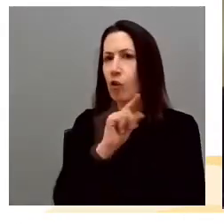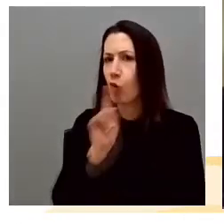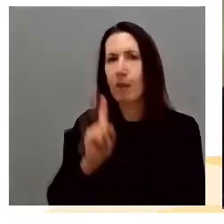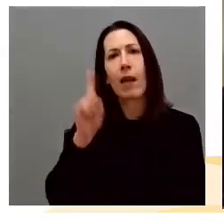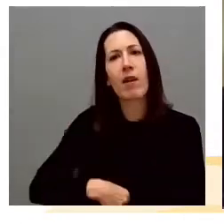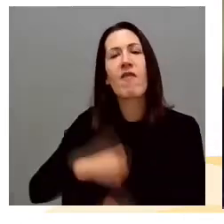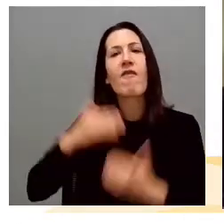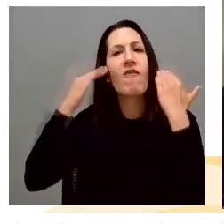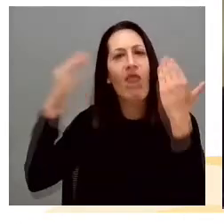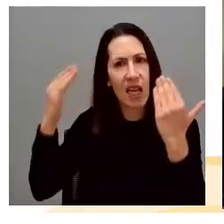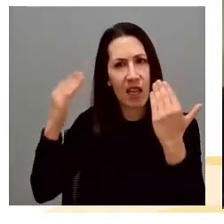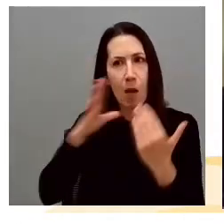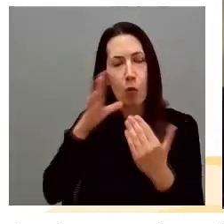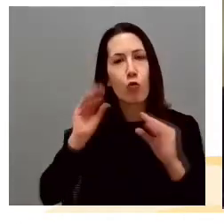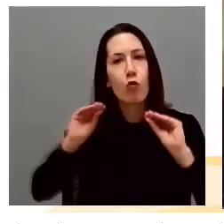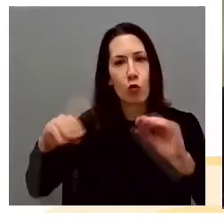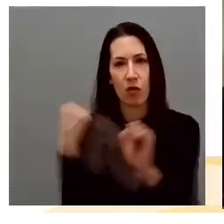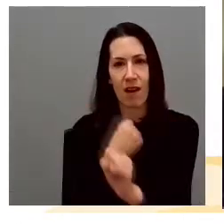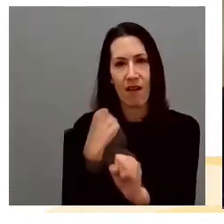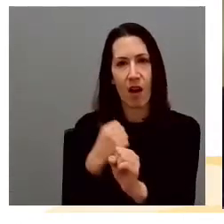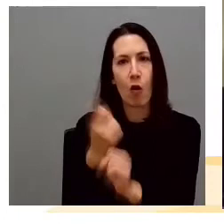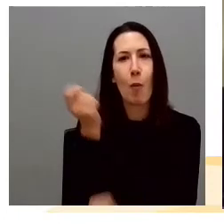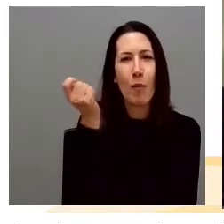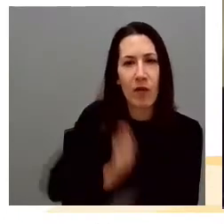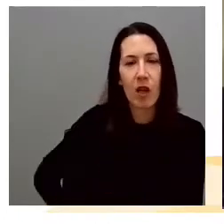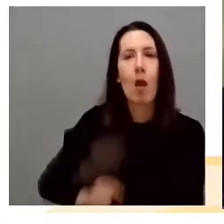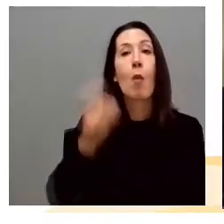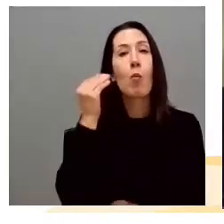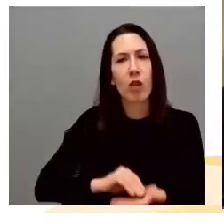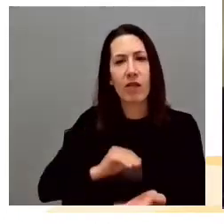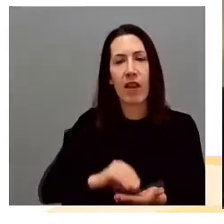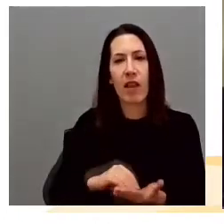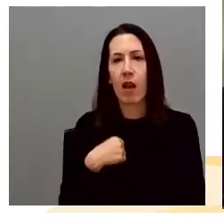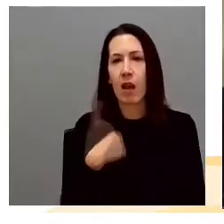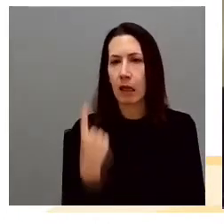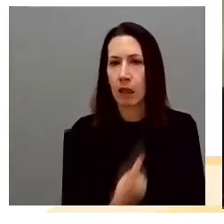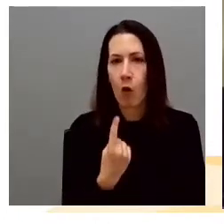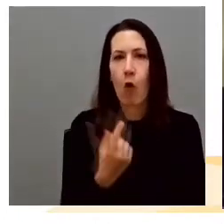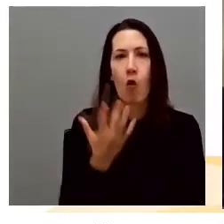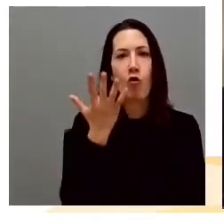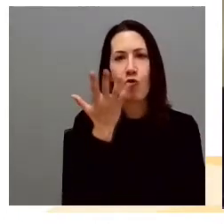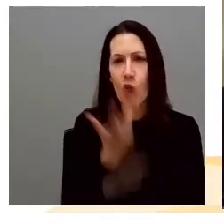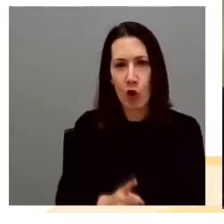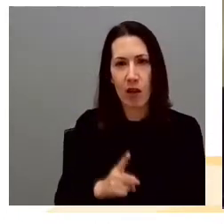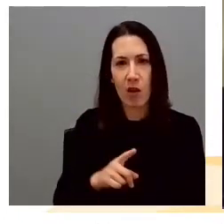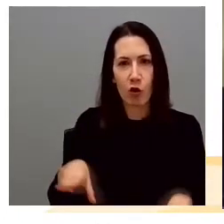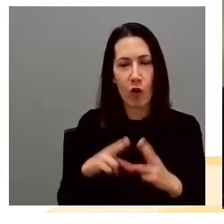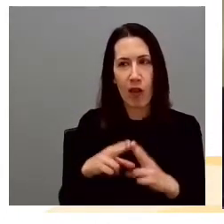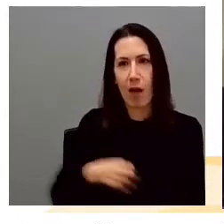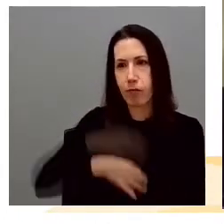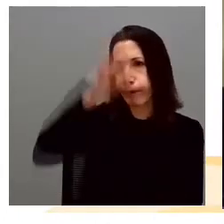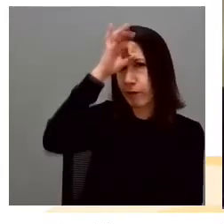felicitarles por ese trabajo aislado, en muchos casos desconocido, pero imprescindible